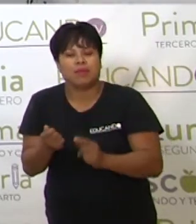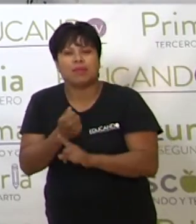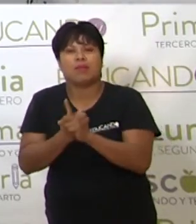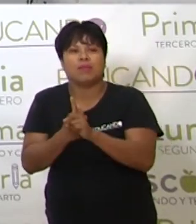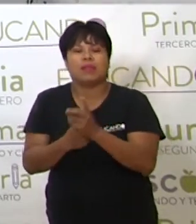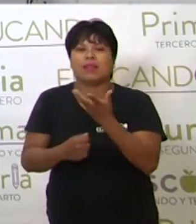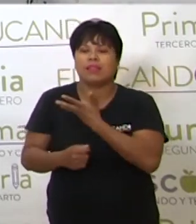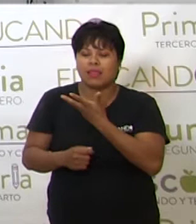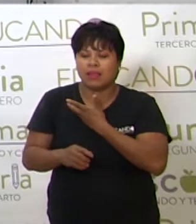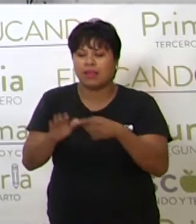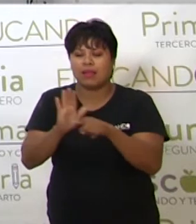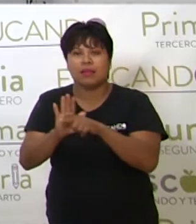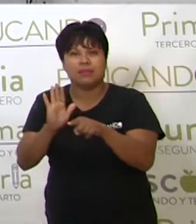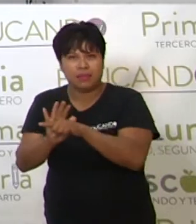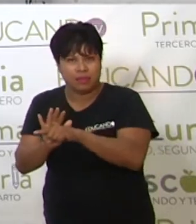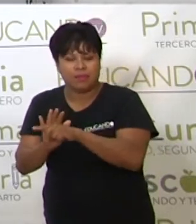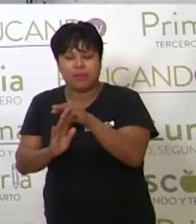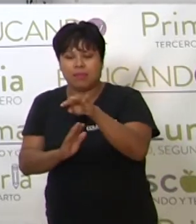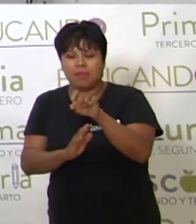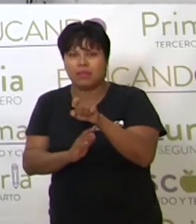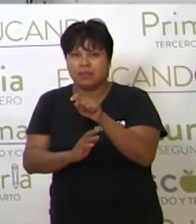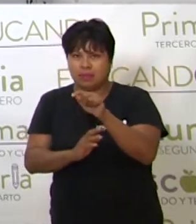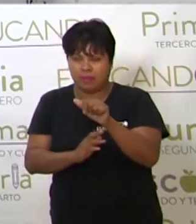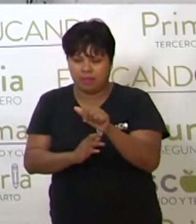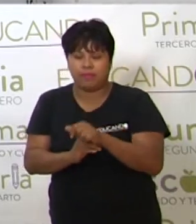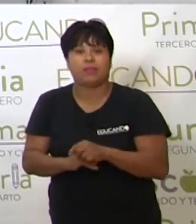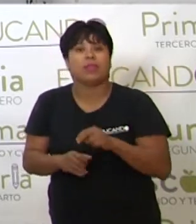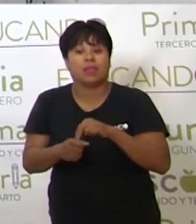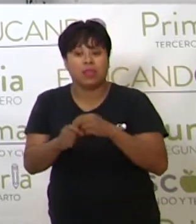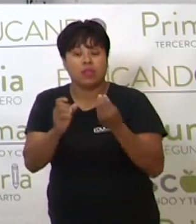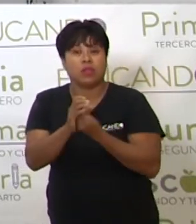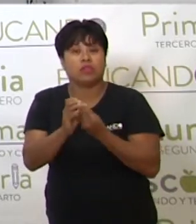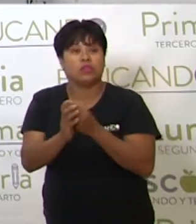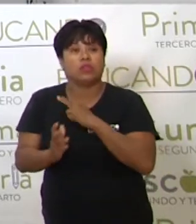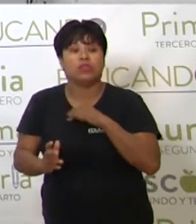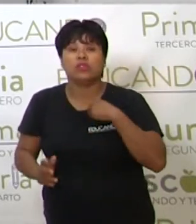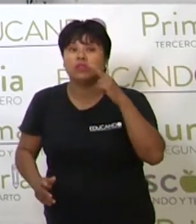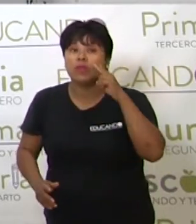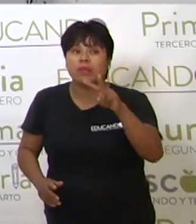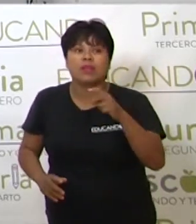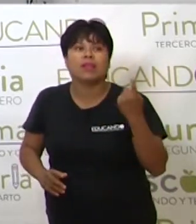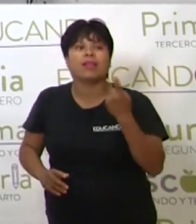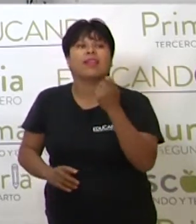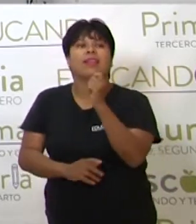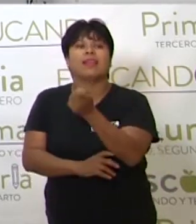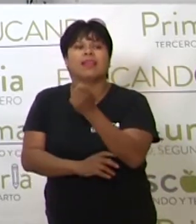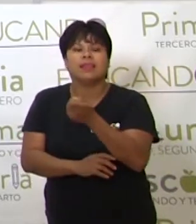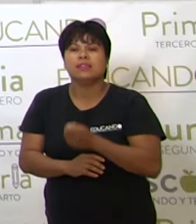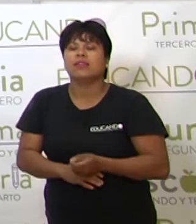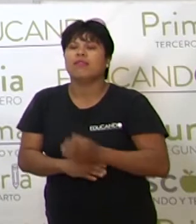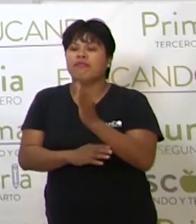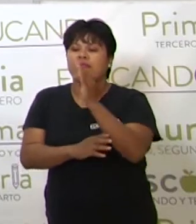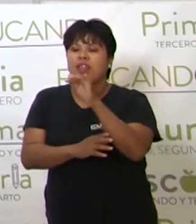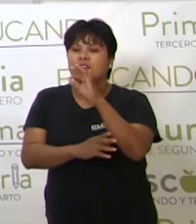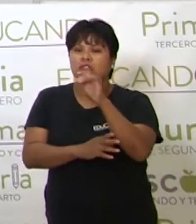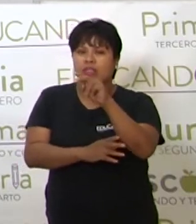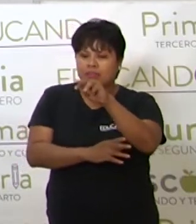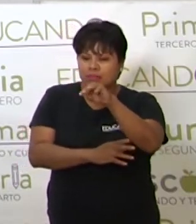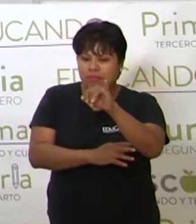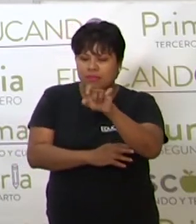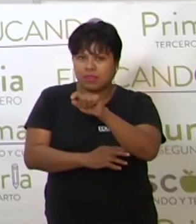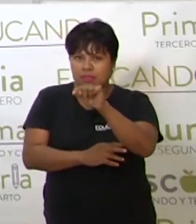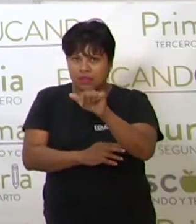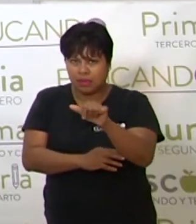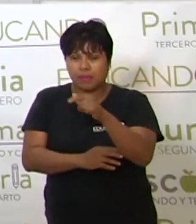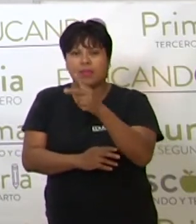restas de fracciones mixtas en una sesión anterior estuvimos viendo lo que son fracciones mixtas tamin pero